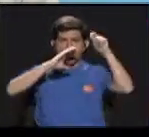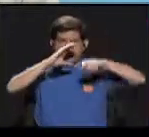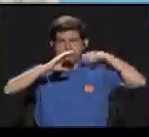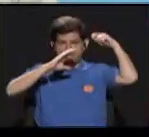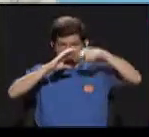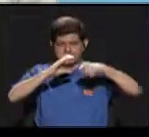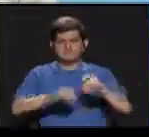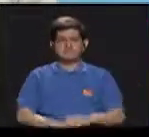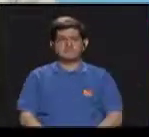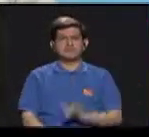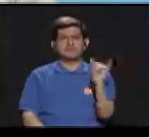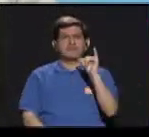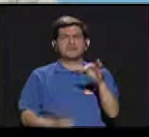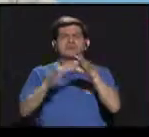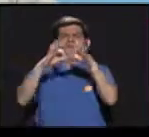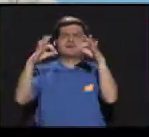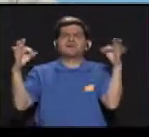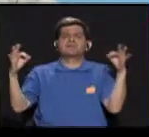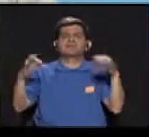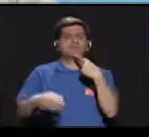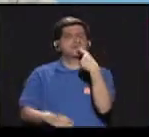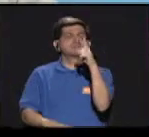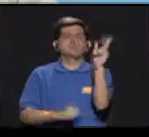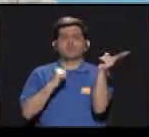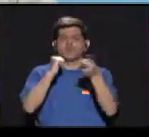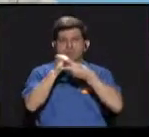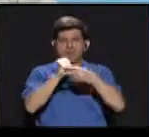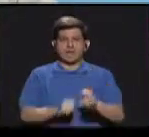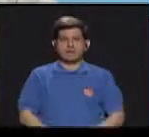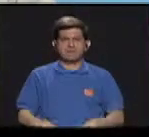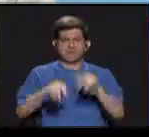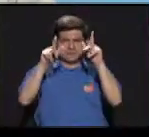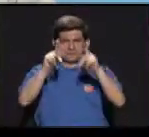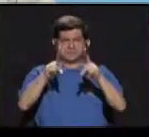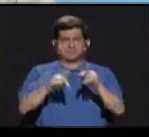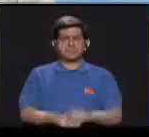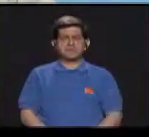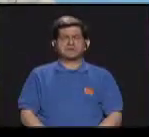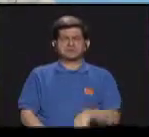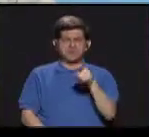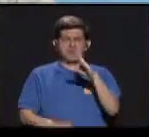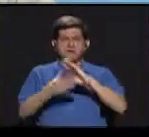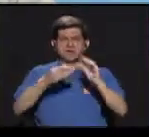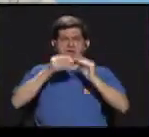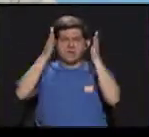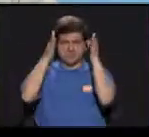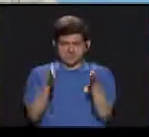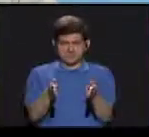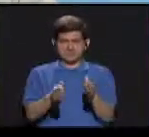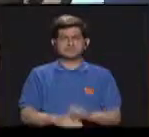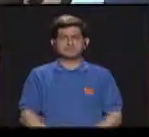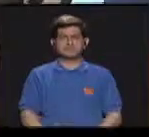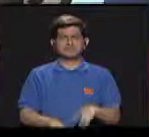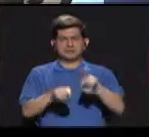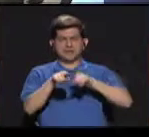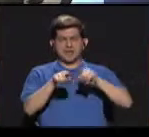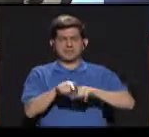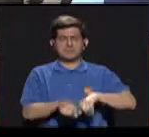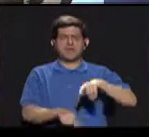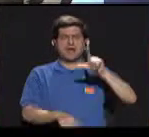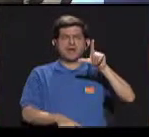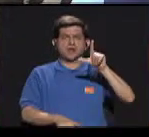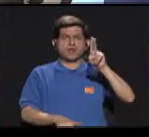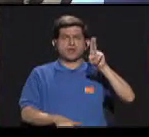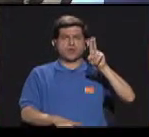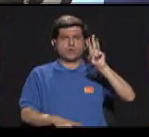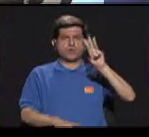cine, aquella frase que expresó una vez un avispado cronista cuando los hermanos Lumière